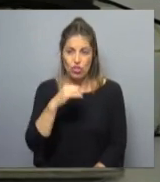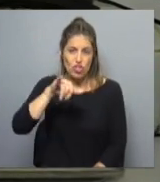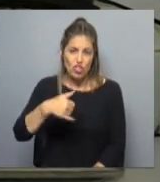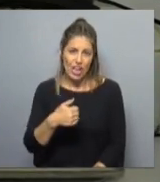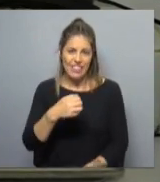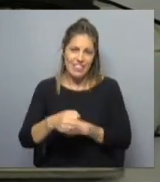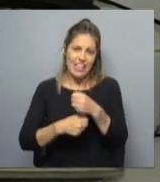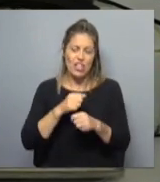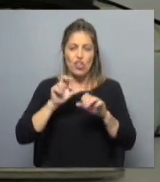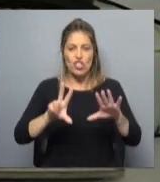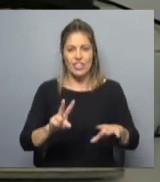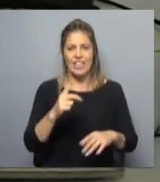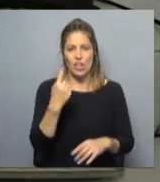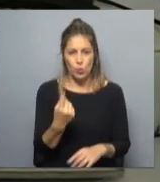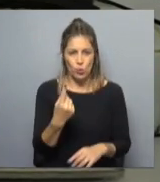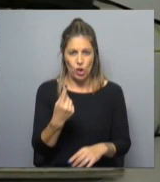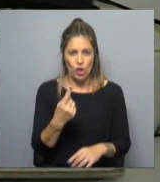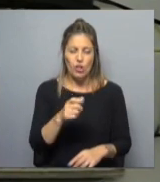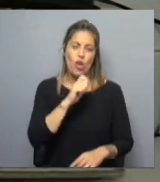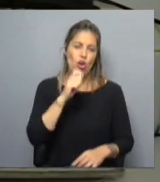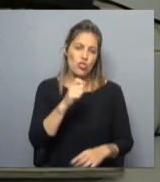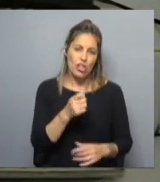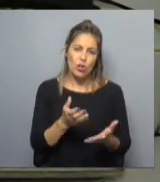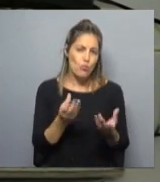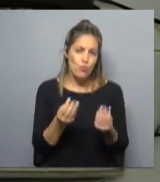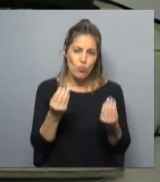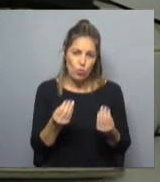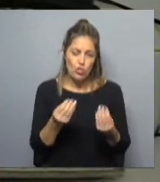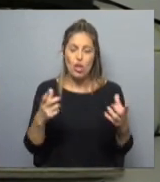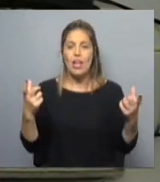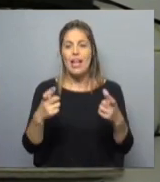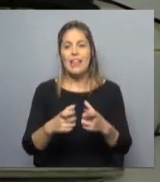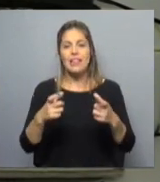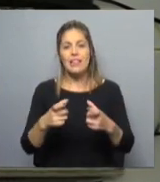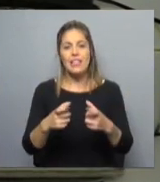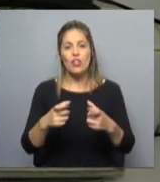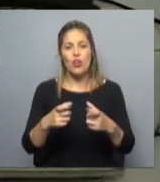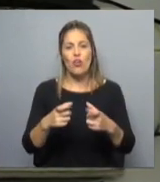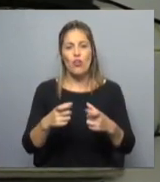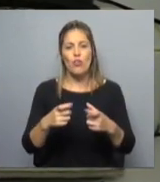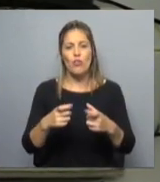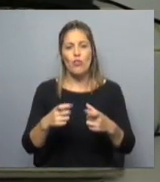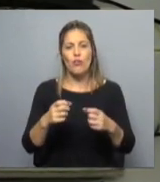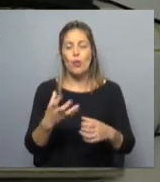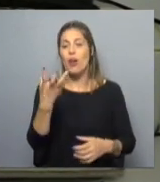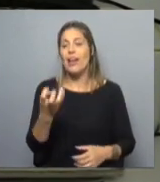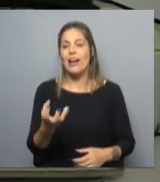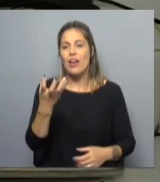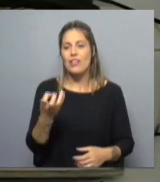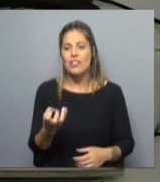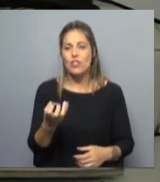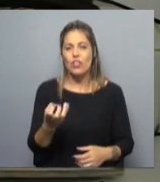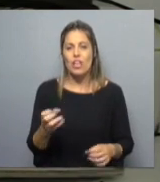desde el 81, entonces esos conciertos habíamos tocado mucho. El disco fue la grabación